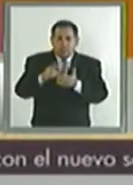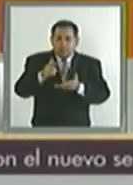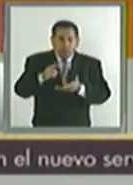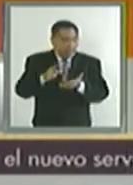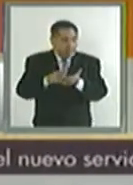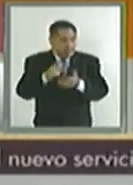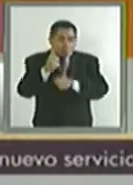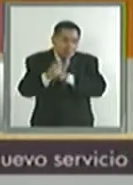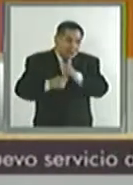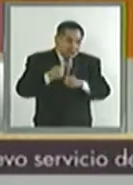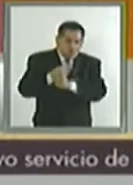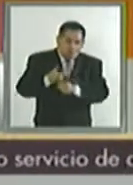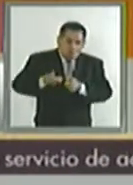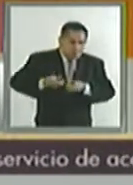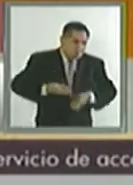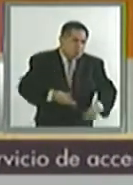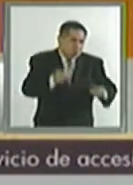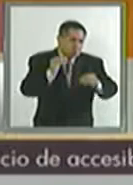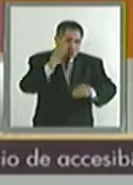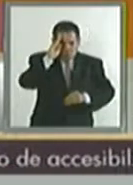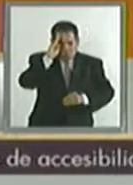pesos anuales.